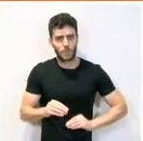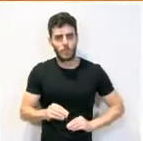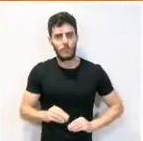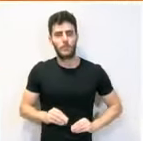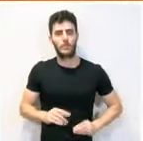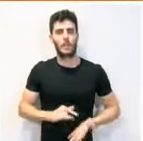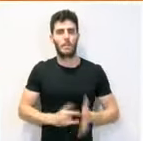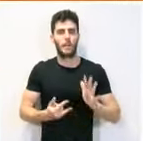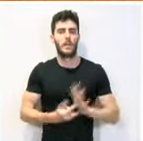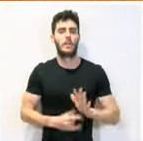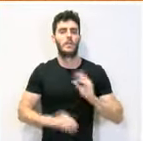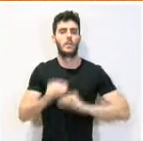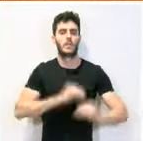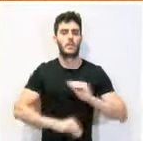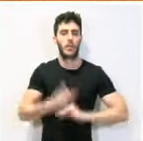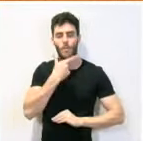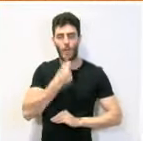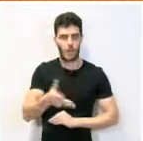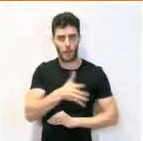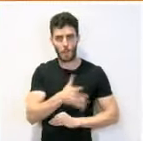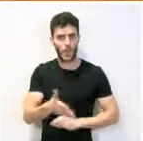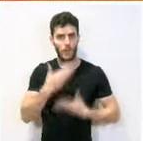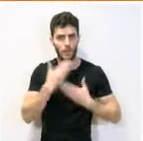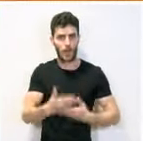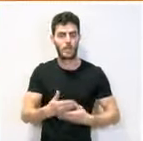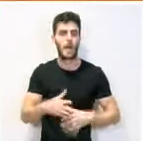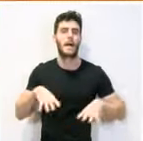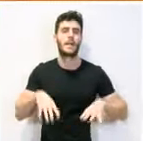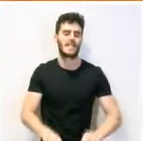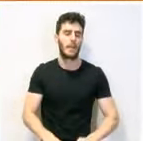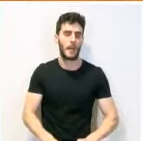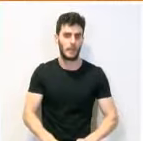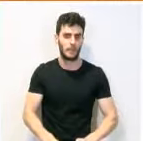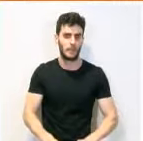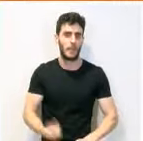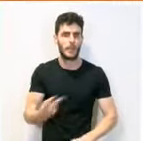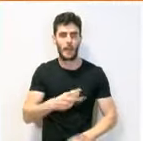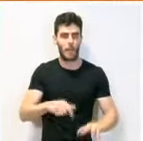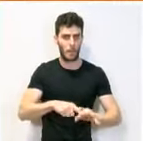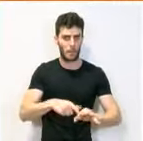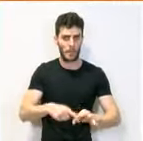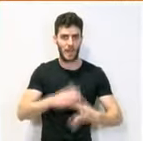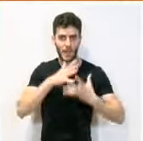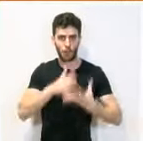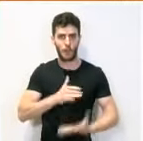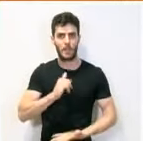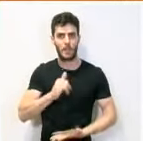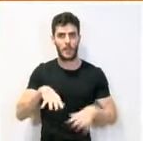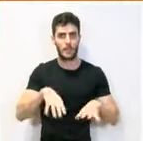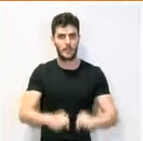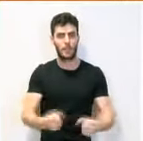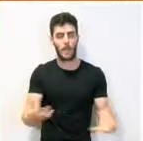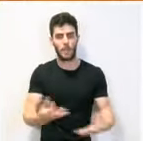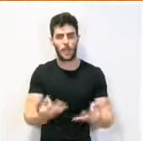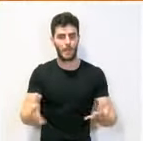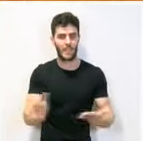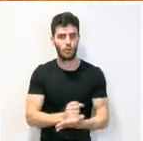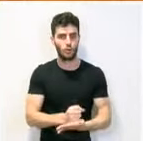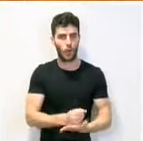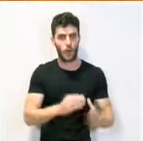de arreglo relativamente fácil, con aquella reserva de esas dos plazas que se tienen que reservar en todas y cada una